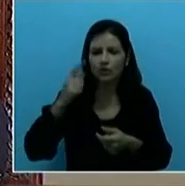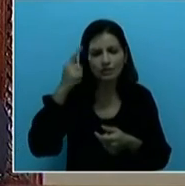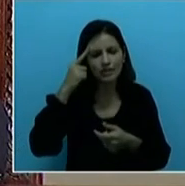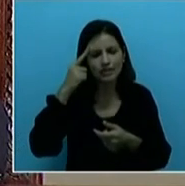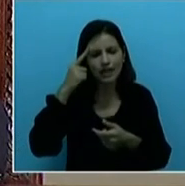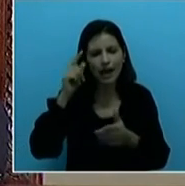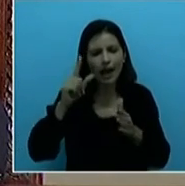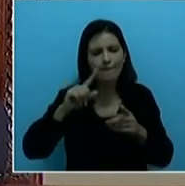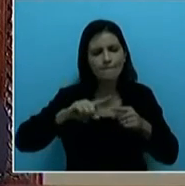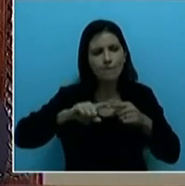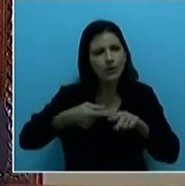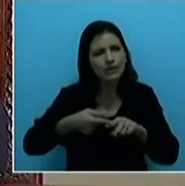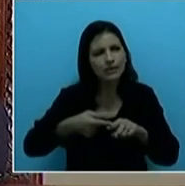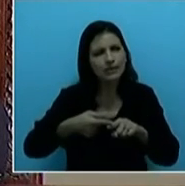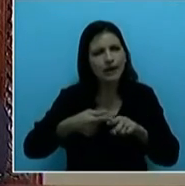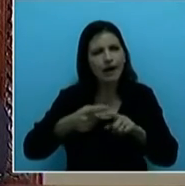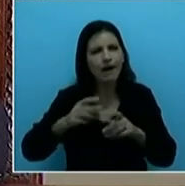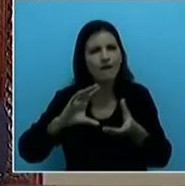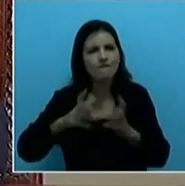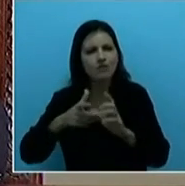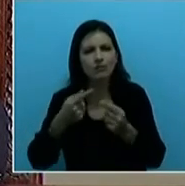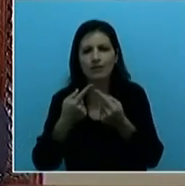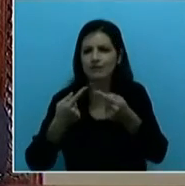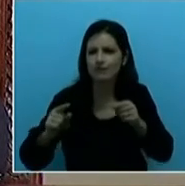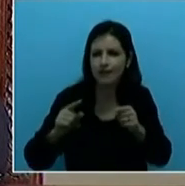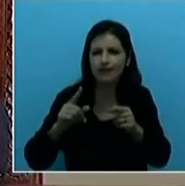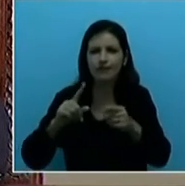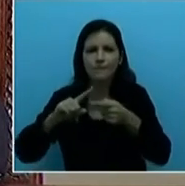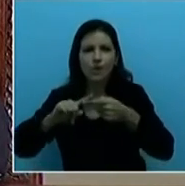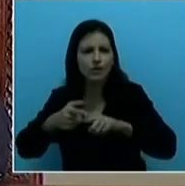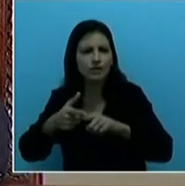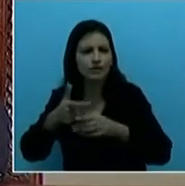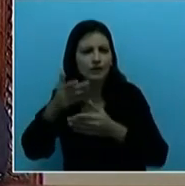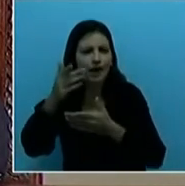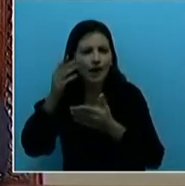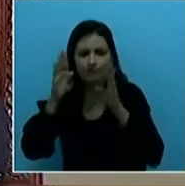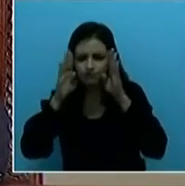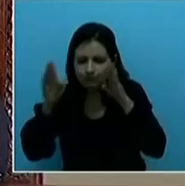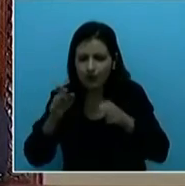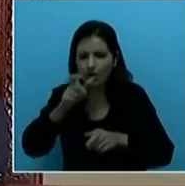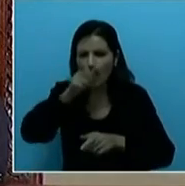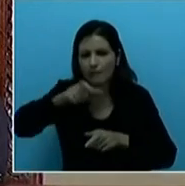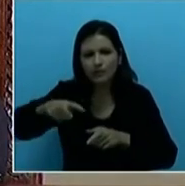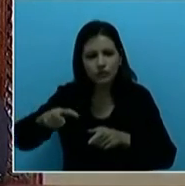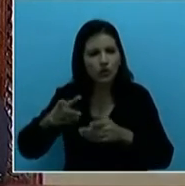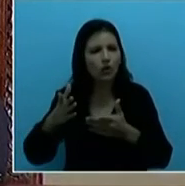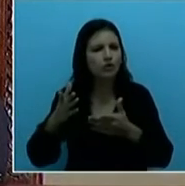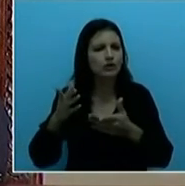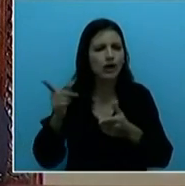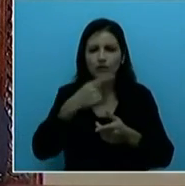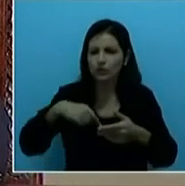política y ha encontrado los acuerdos que nuestro pueblo merece y espera